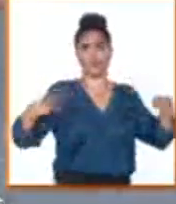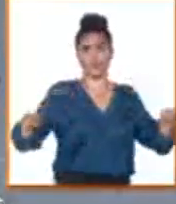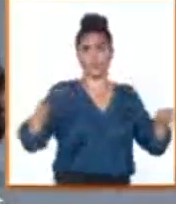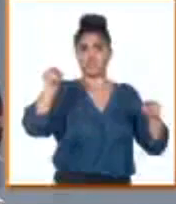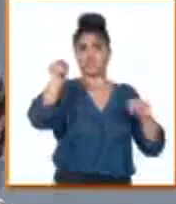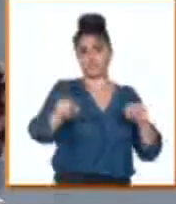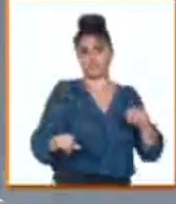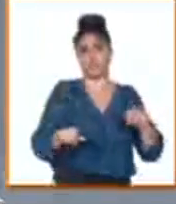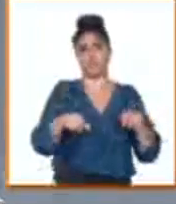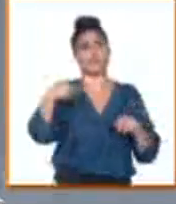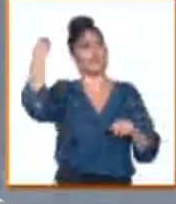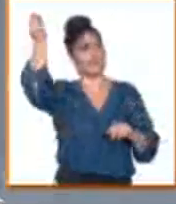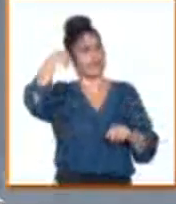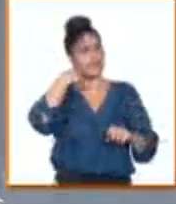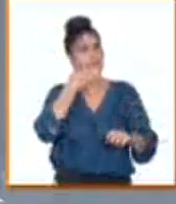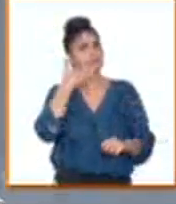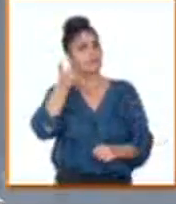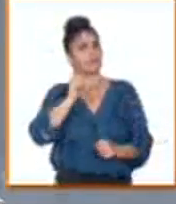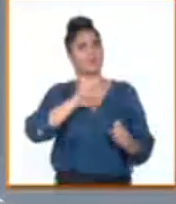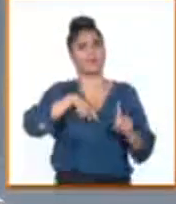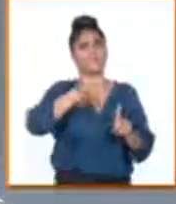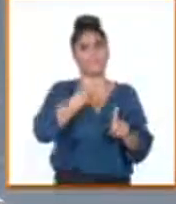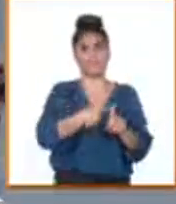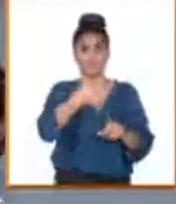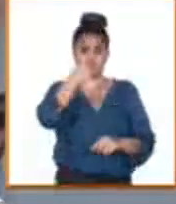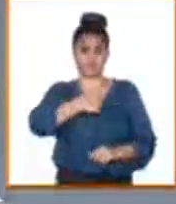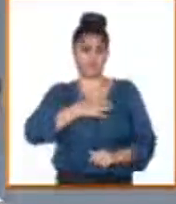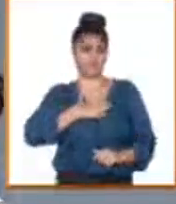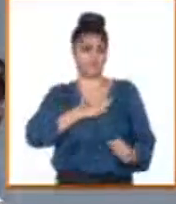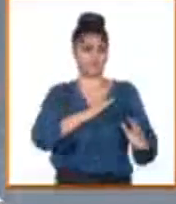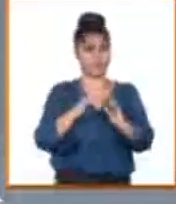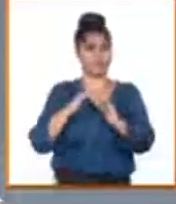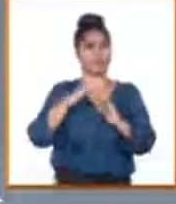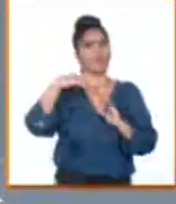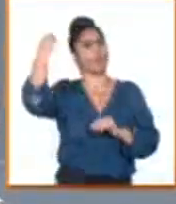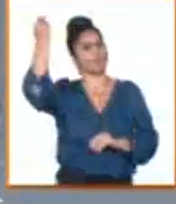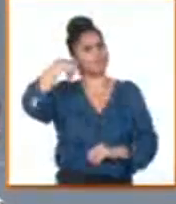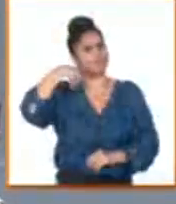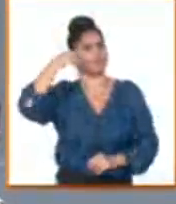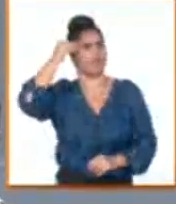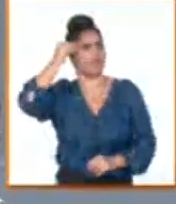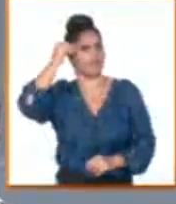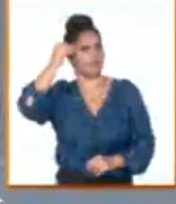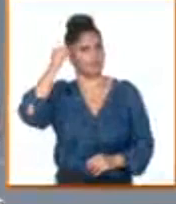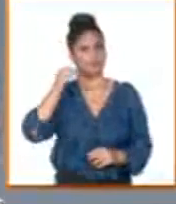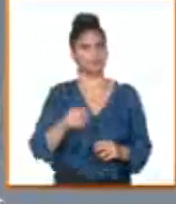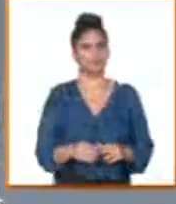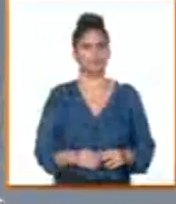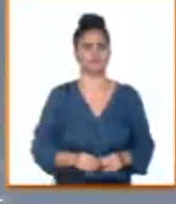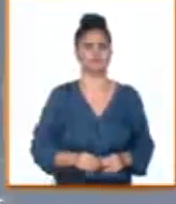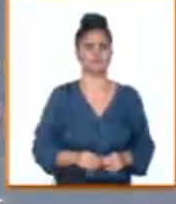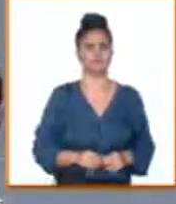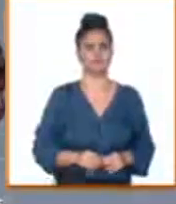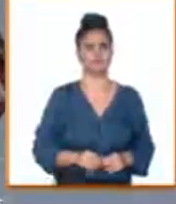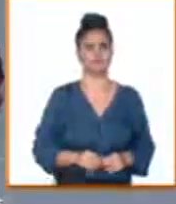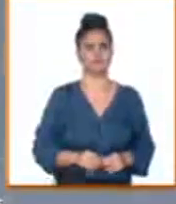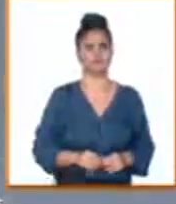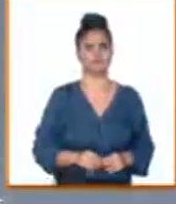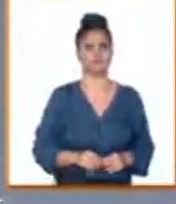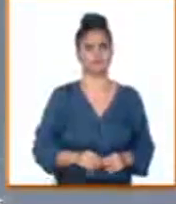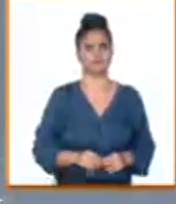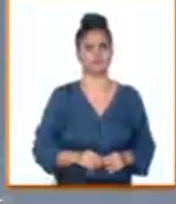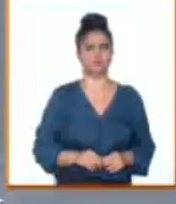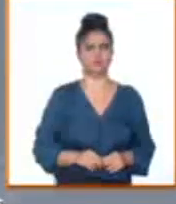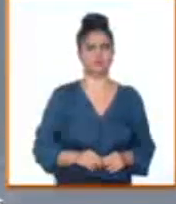hacer mejor y hacer mejor, y también para que el ciudadano aprenda y sepa. De ahí el carácter educativo que tiene esta ley. Por lo tanto,